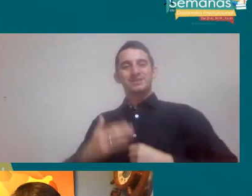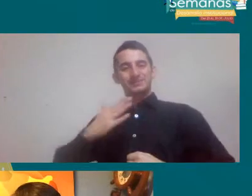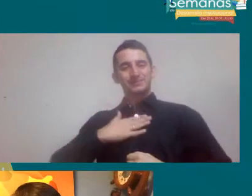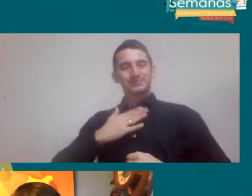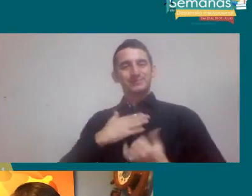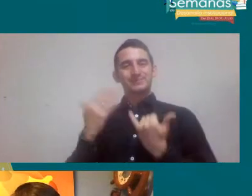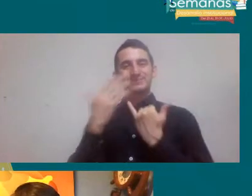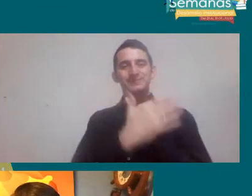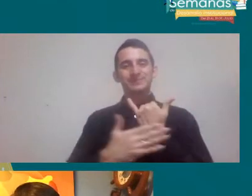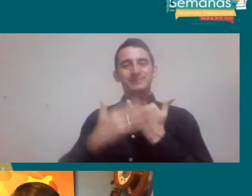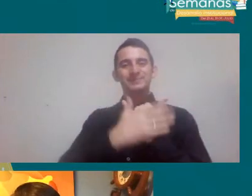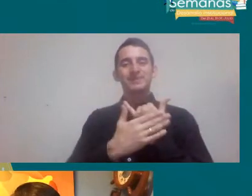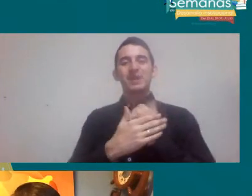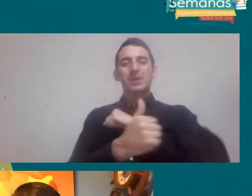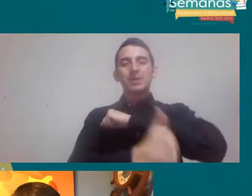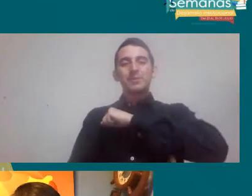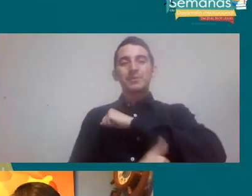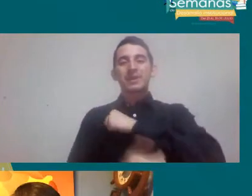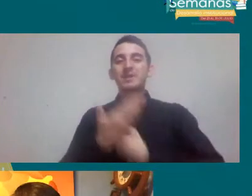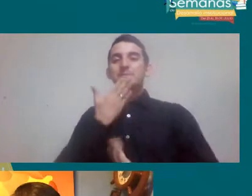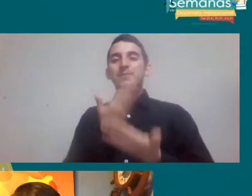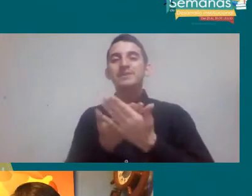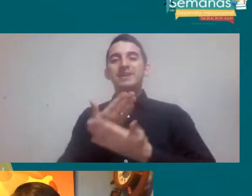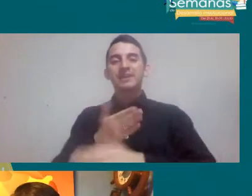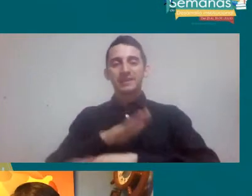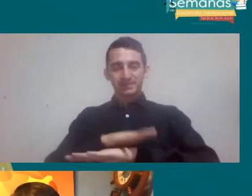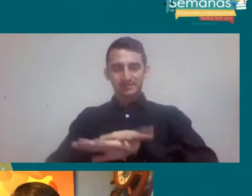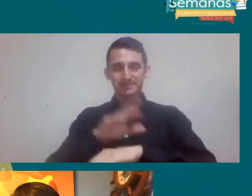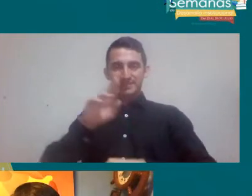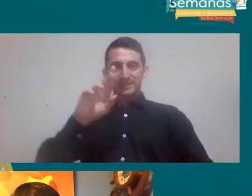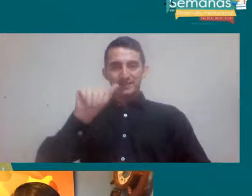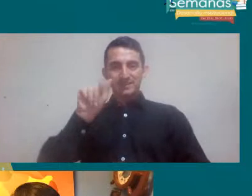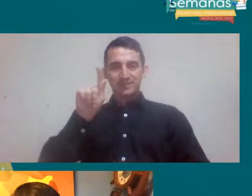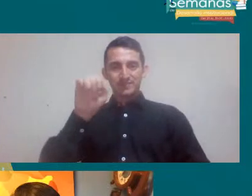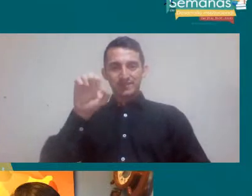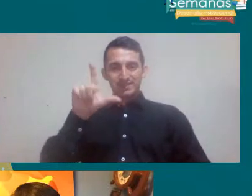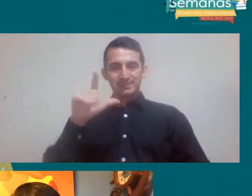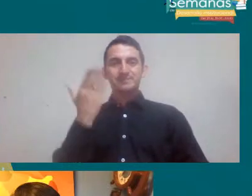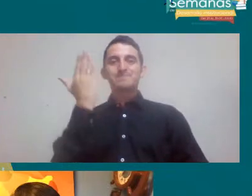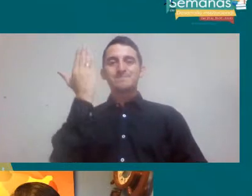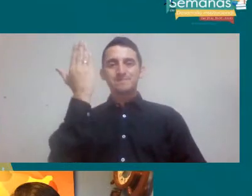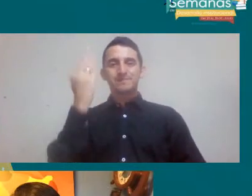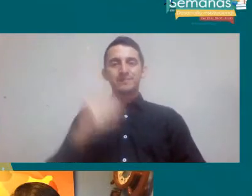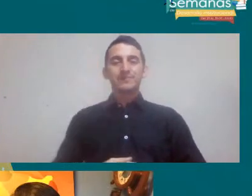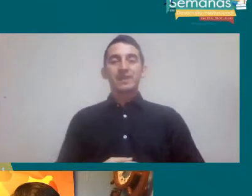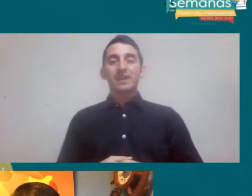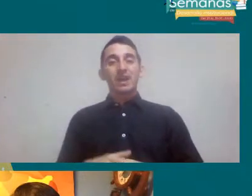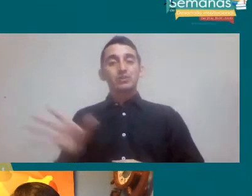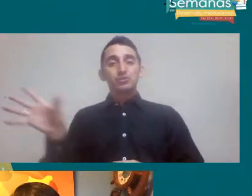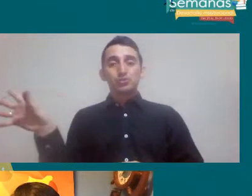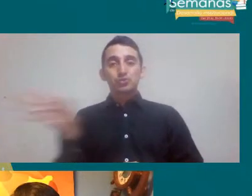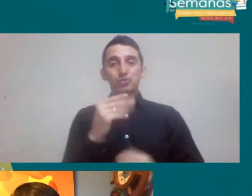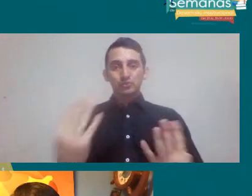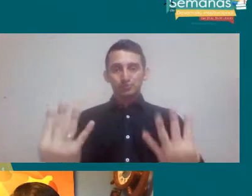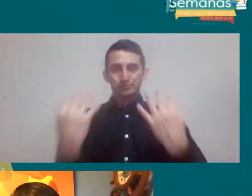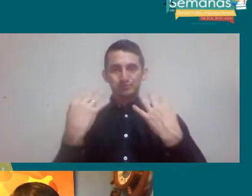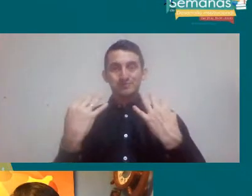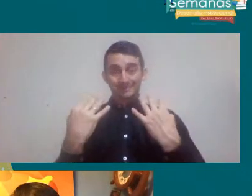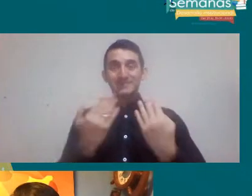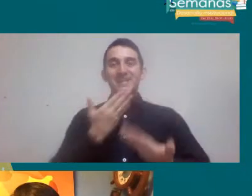departamento de Boyacá. Doctor Rafael, buenas tardes. Y bueno, buenas tardes a todas las personas que están en este